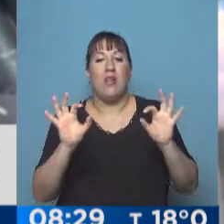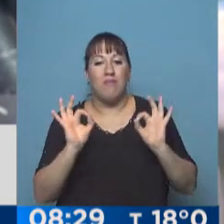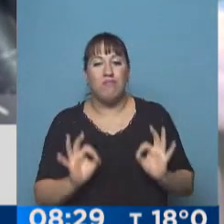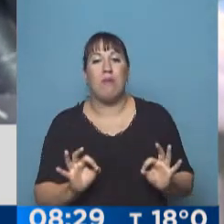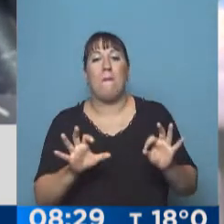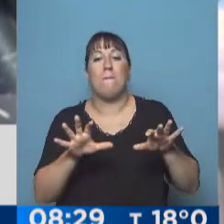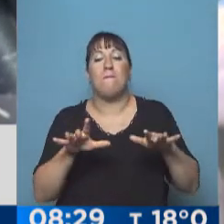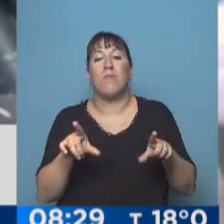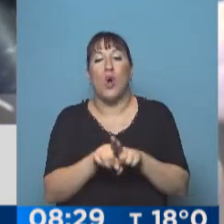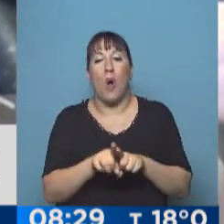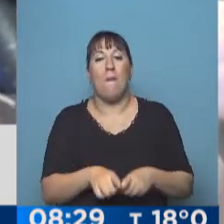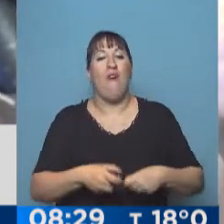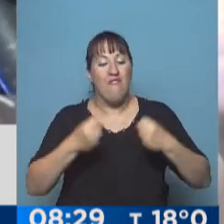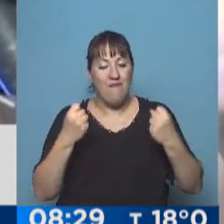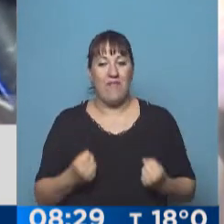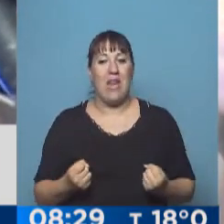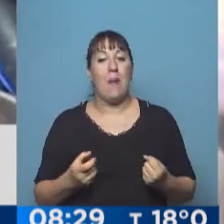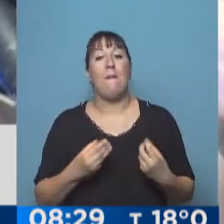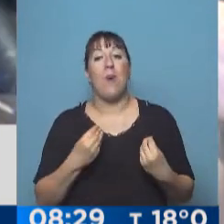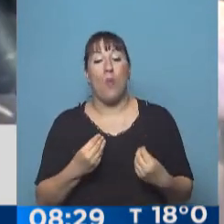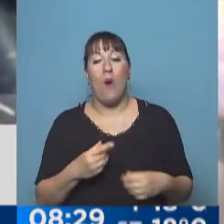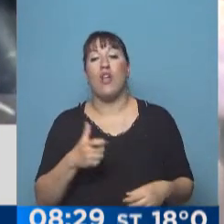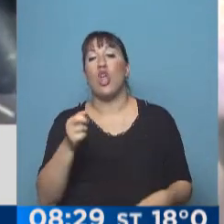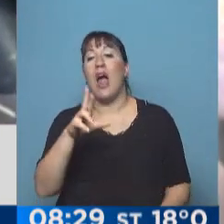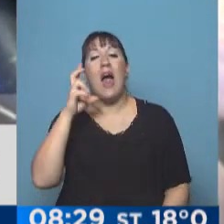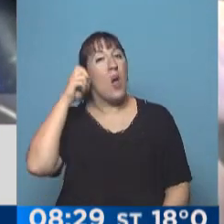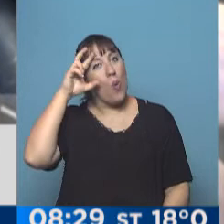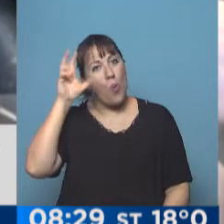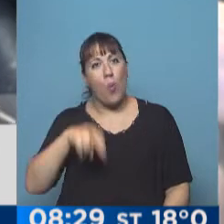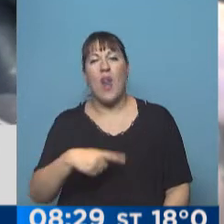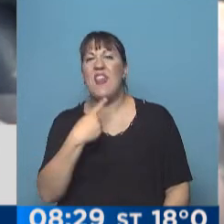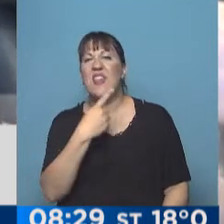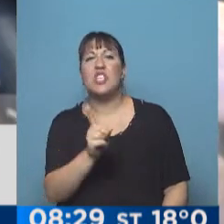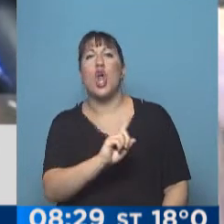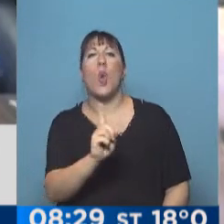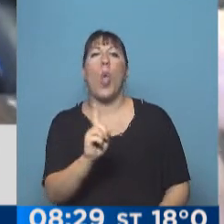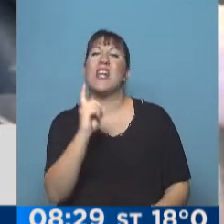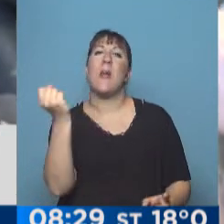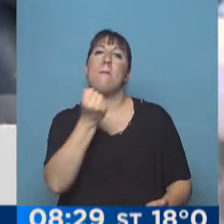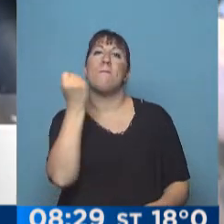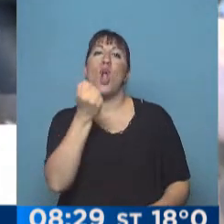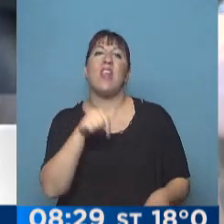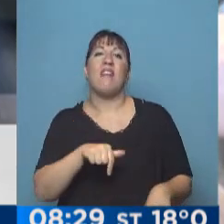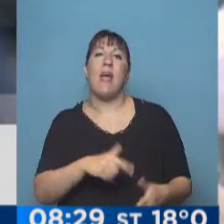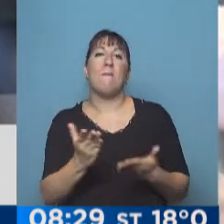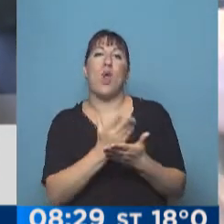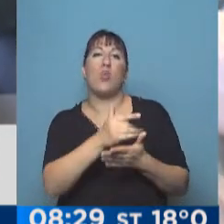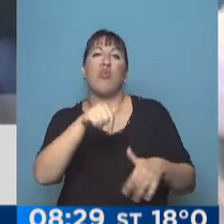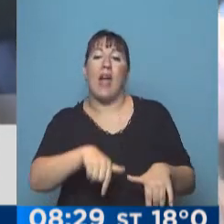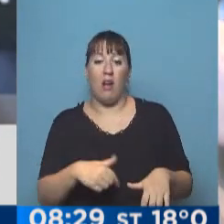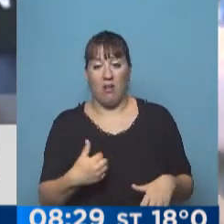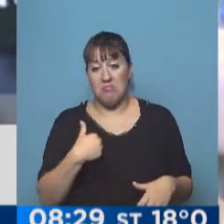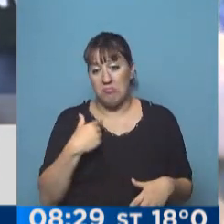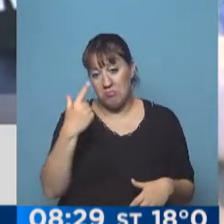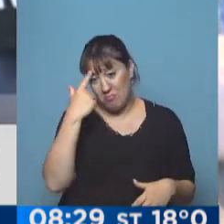pararse de buena manera porque éste cuando aranguren dice que no es importante la bota abastecimiento nosotros tenemos un déficit desde el punto de vista